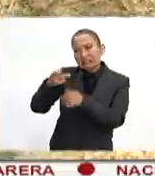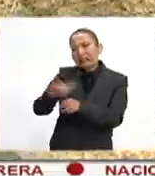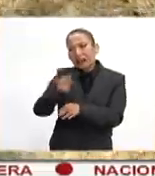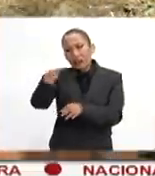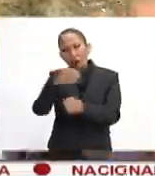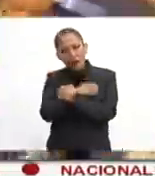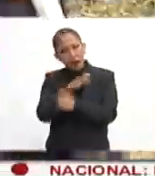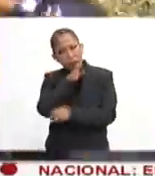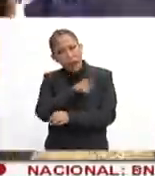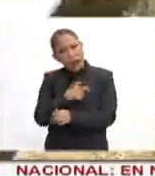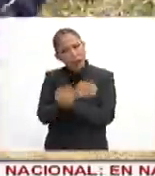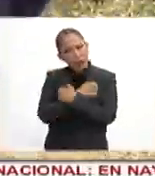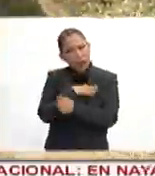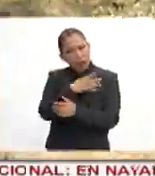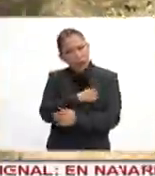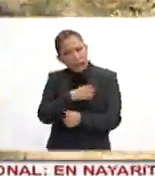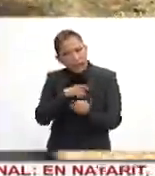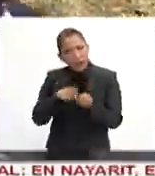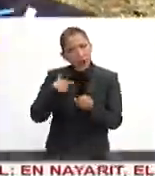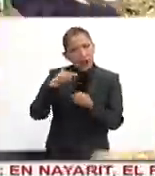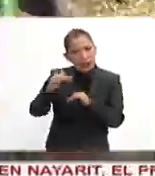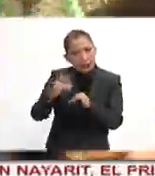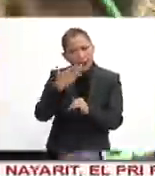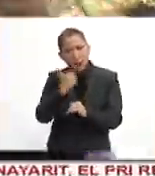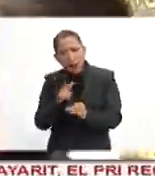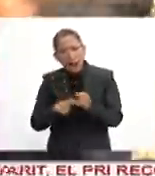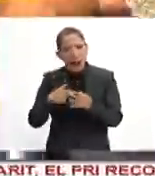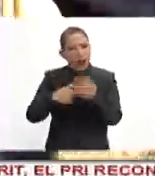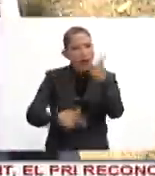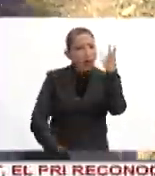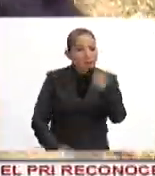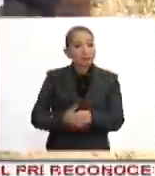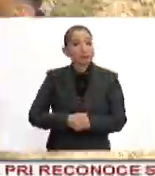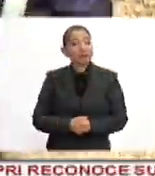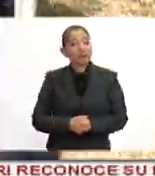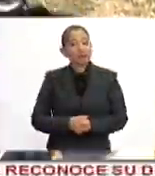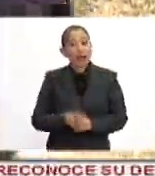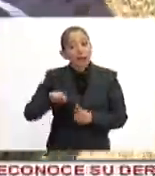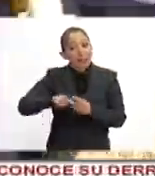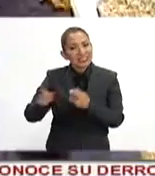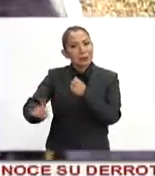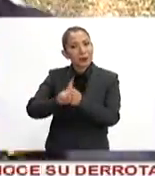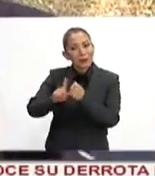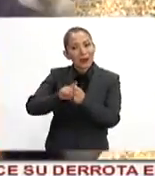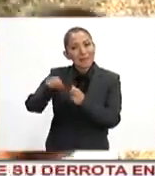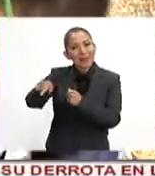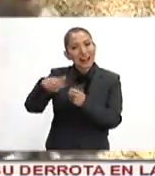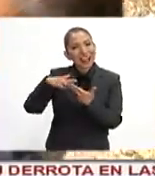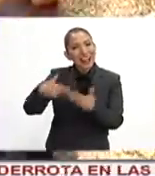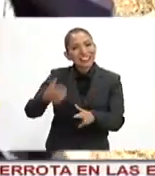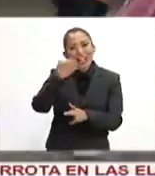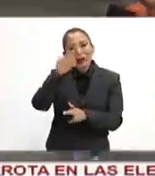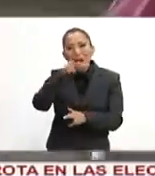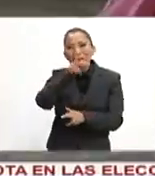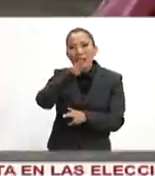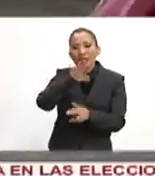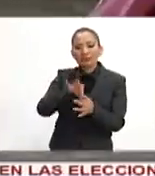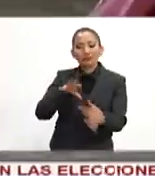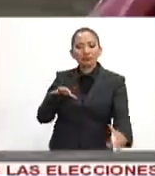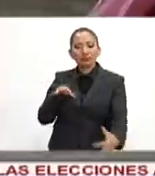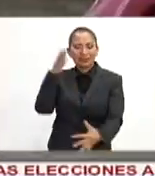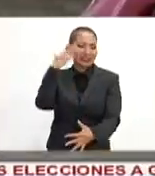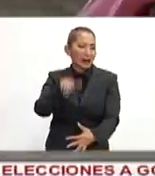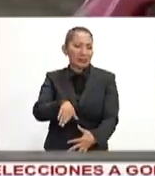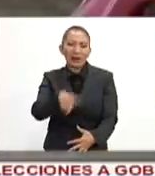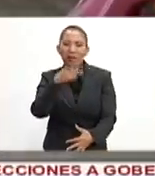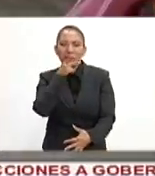no está educando bien a su hijo, no le pone límites, etcétera, ¿no? Y empieza el conflicto también de la relación escuela-padres de familia, porque